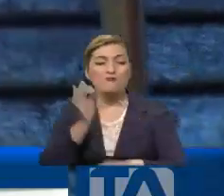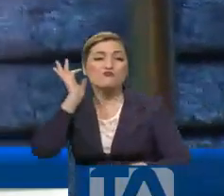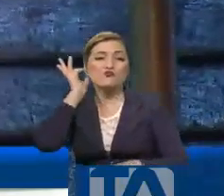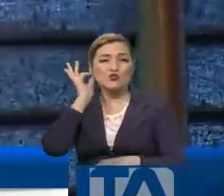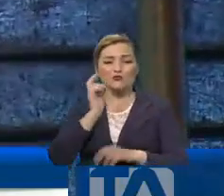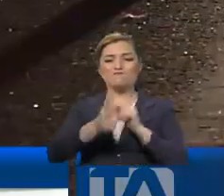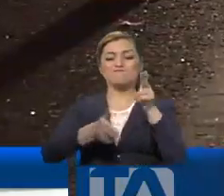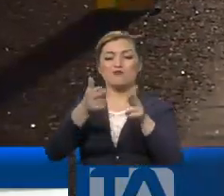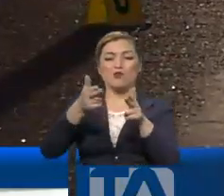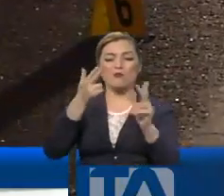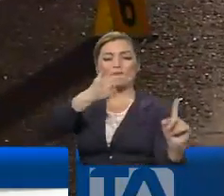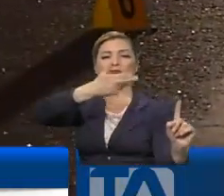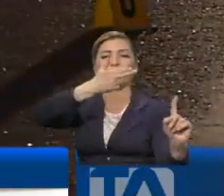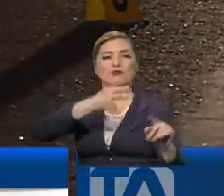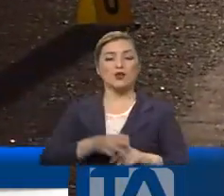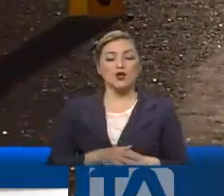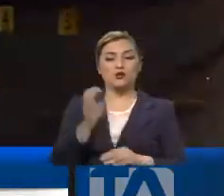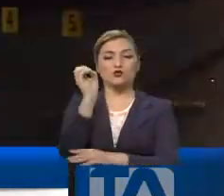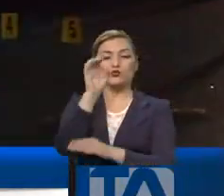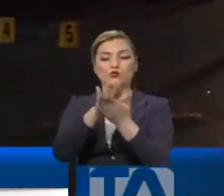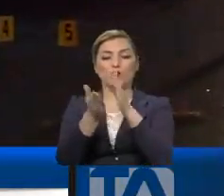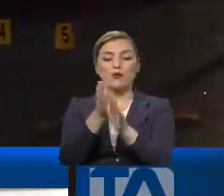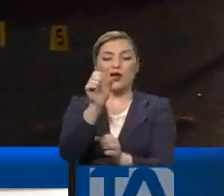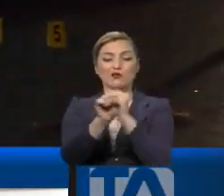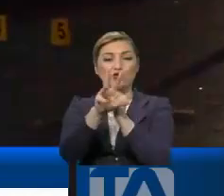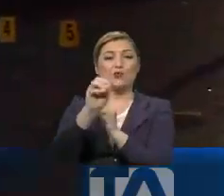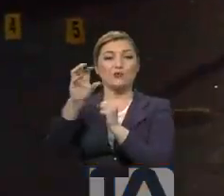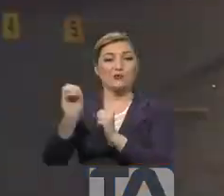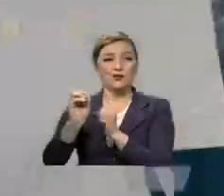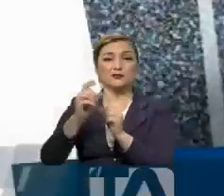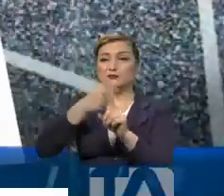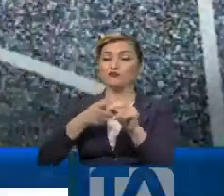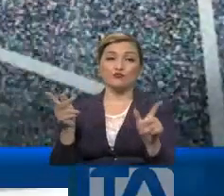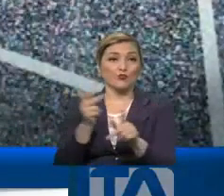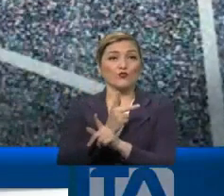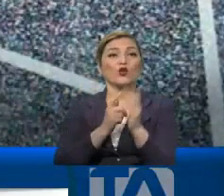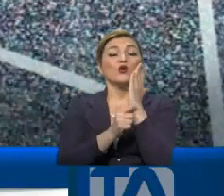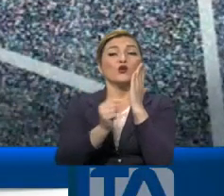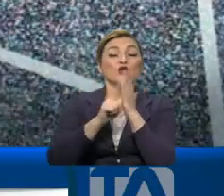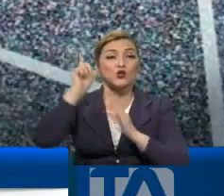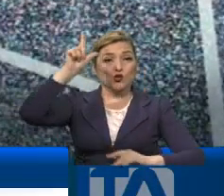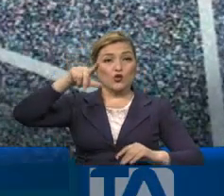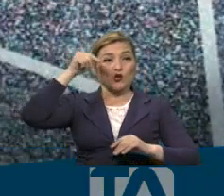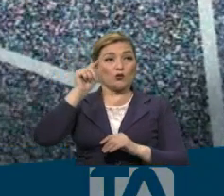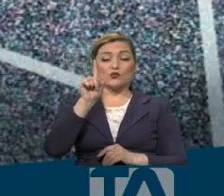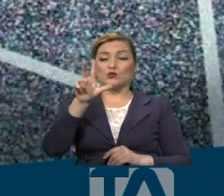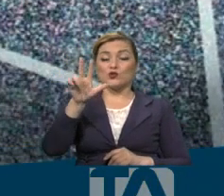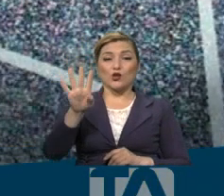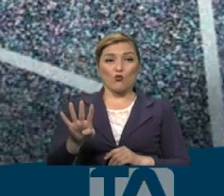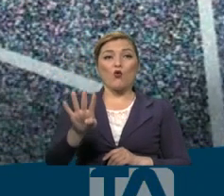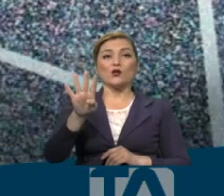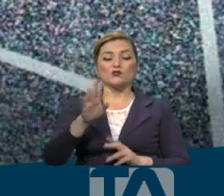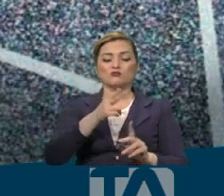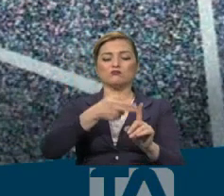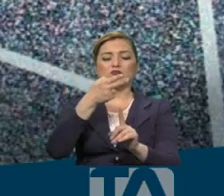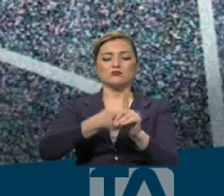balaceras, sicariatos. Octubre y noviembre de 2020 fueron, de hecho, los meses más trágicos. El Ministerio de Gobierno registró 134